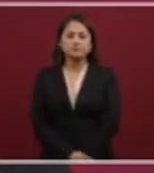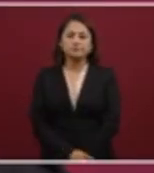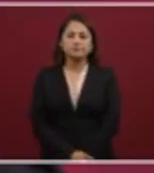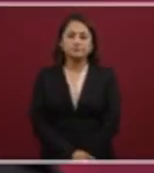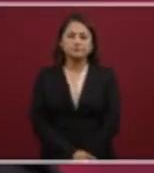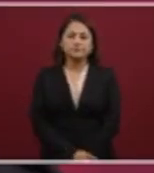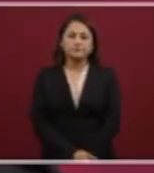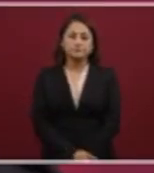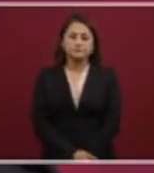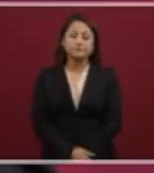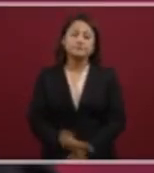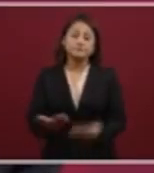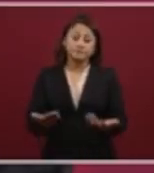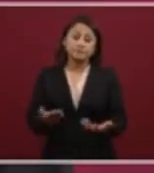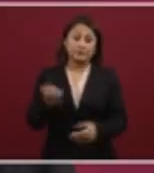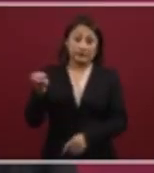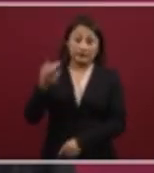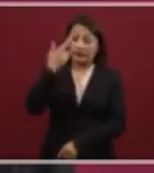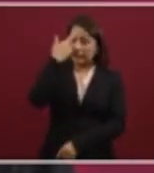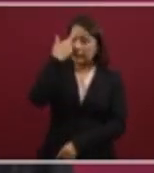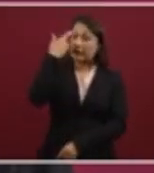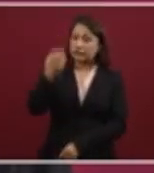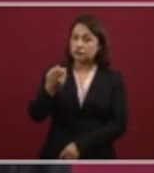Cuando se tiene la razón.